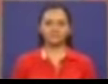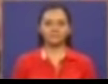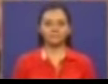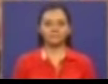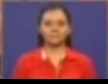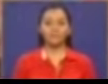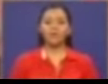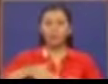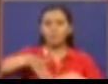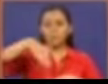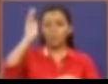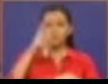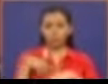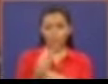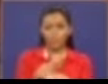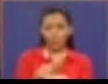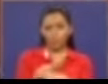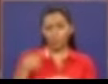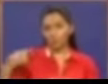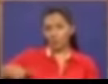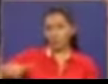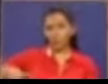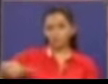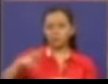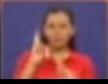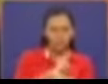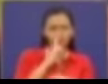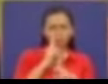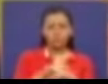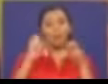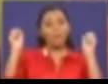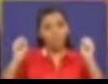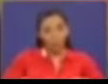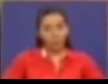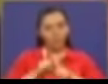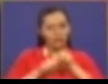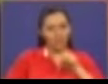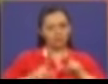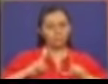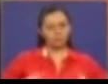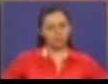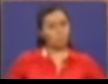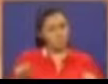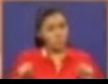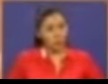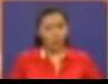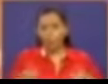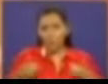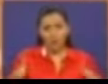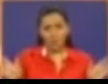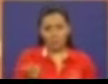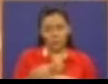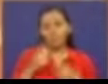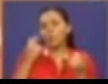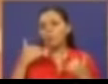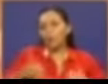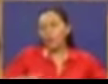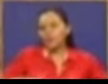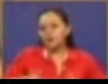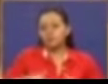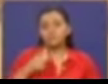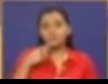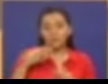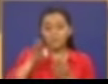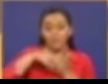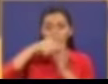Muchos de los productos que usamos diariamente podrían ser nocivos para la salud, como juguetes que contienen